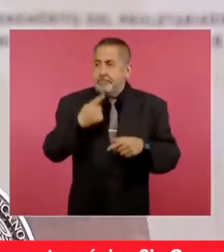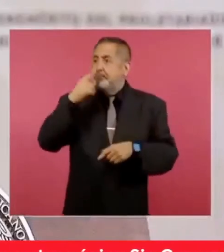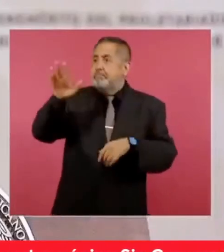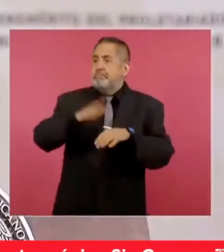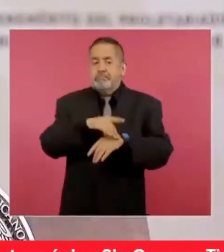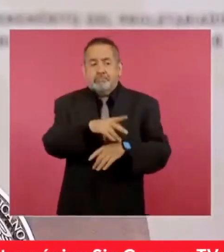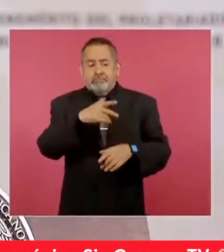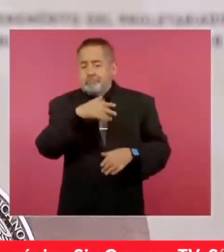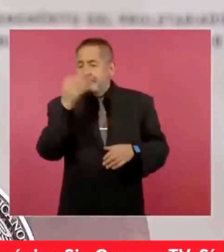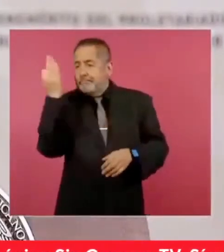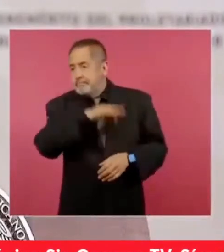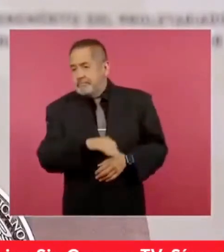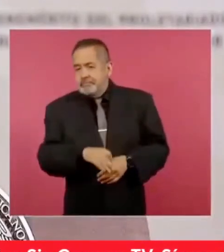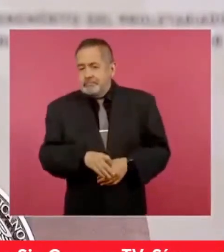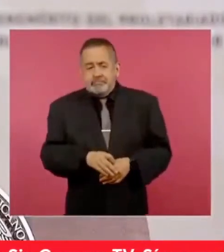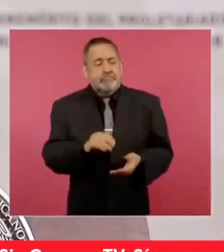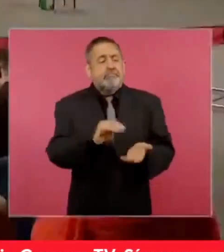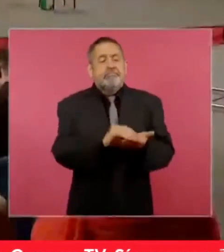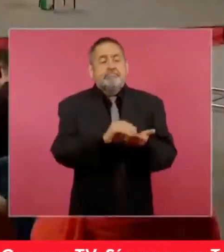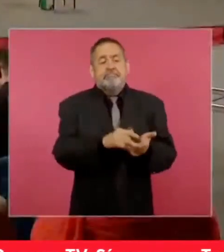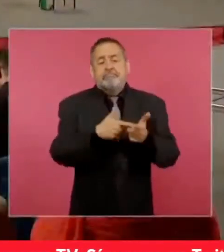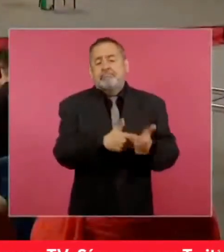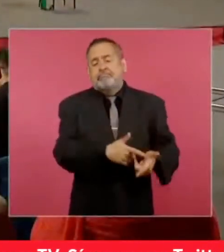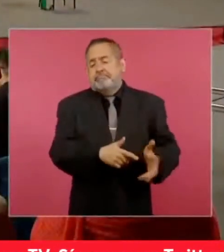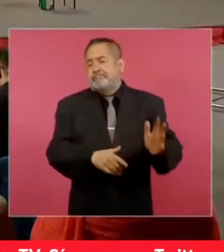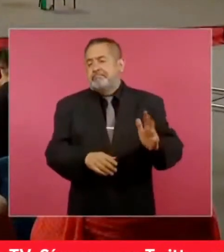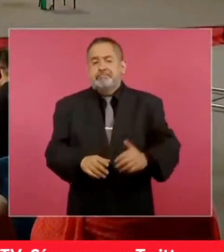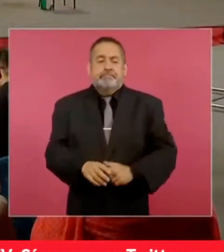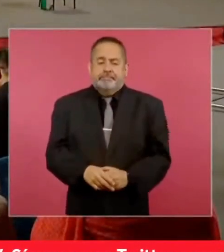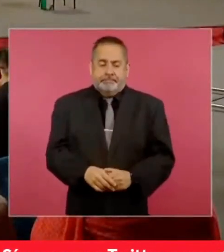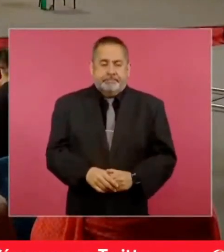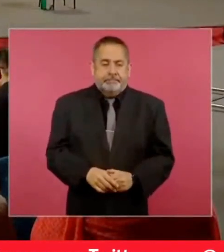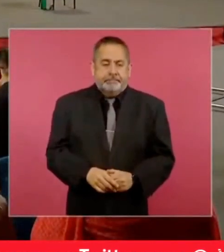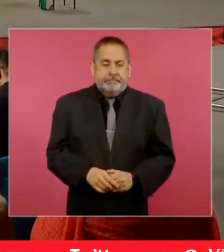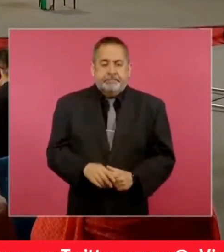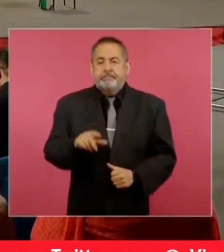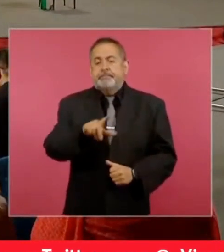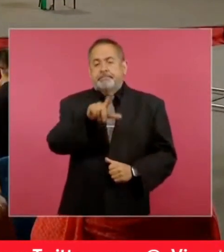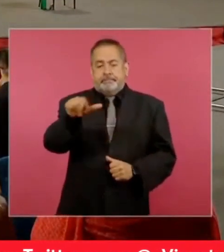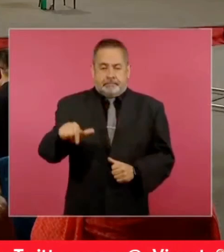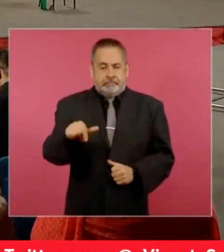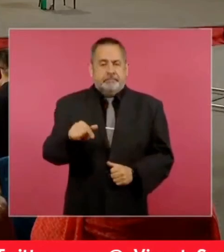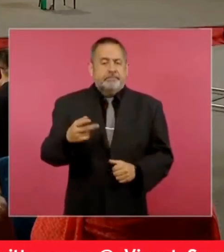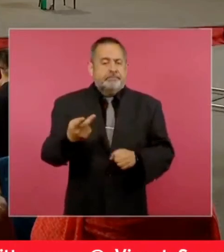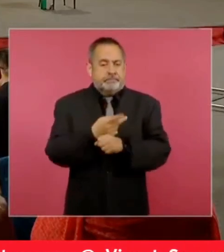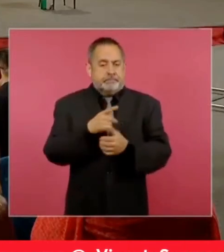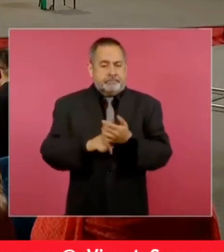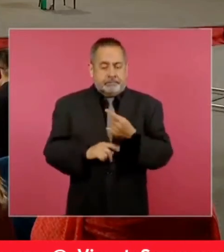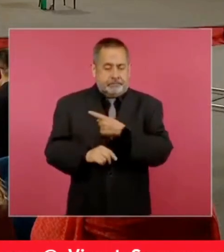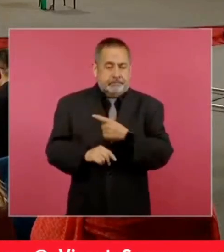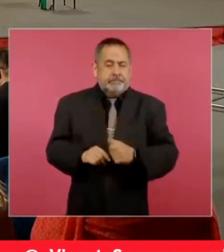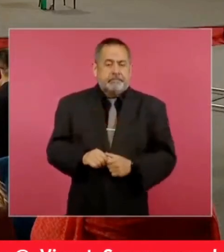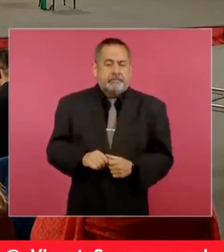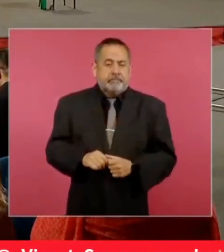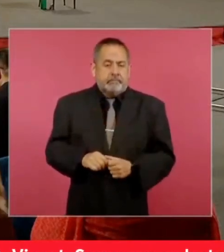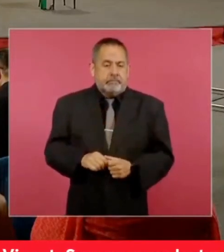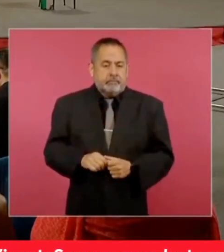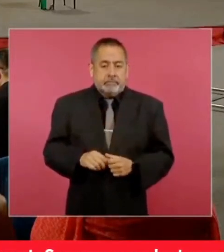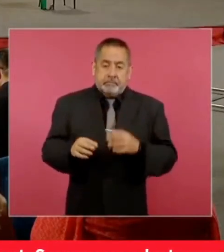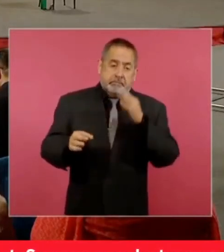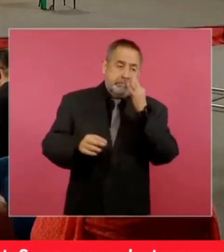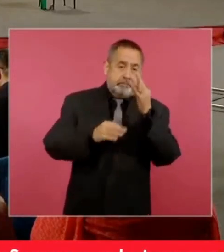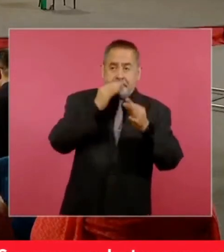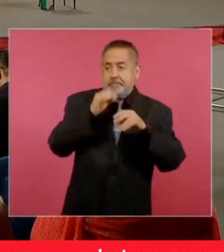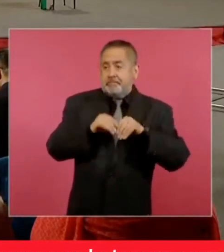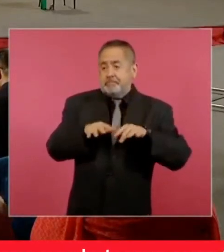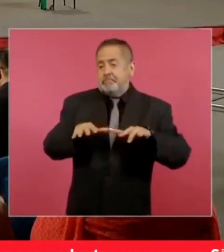¿no? ¿Qué pasó? Después, esta mentira corrió como pólvora,